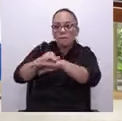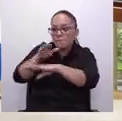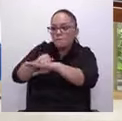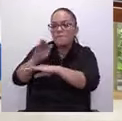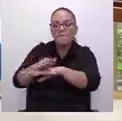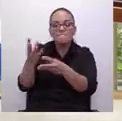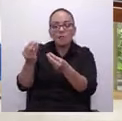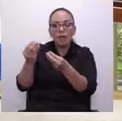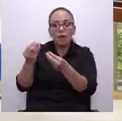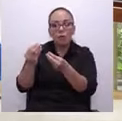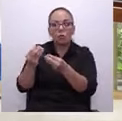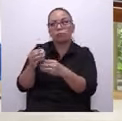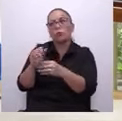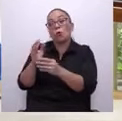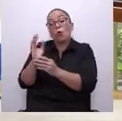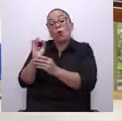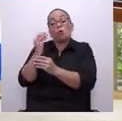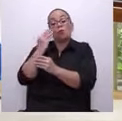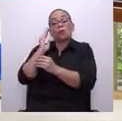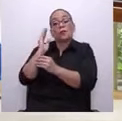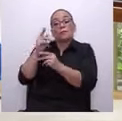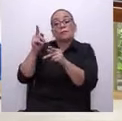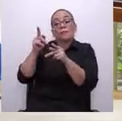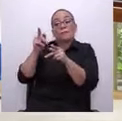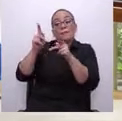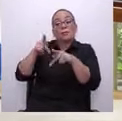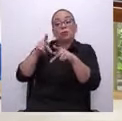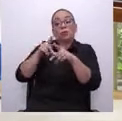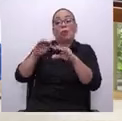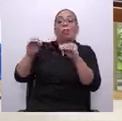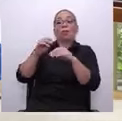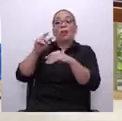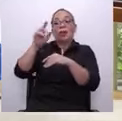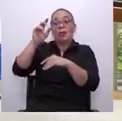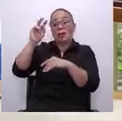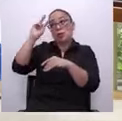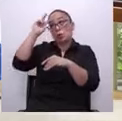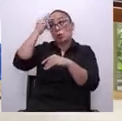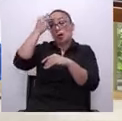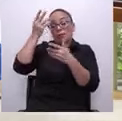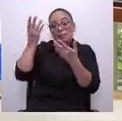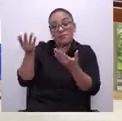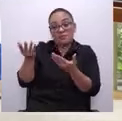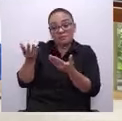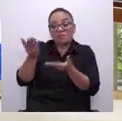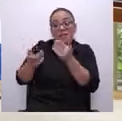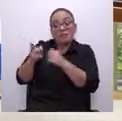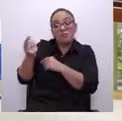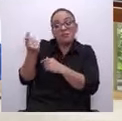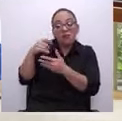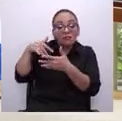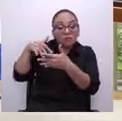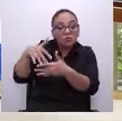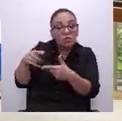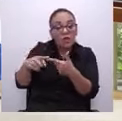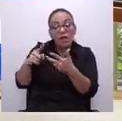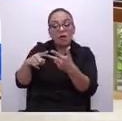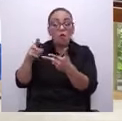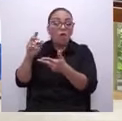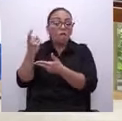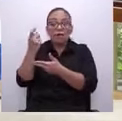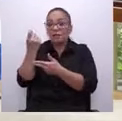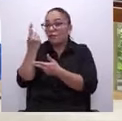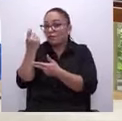por ignorancia, falta de estudio, falta de entendimiento